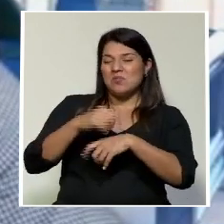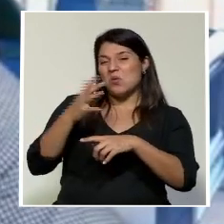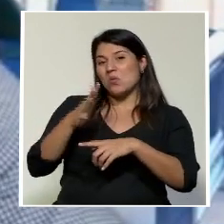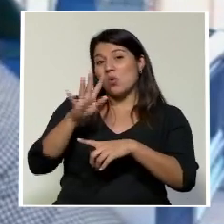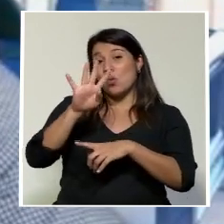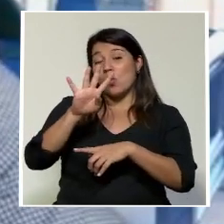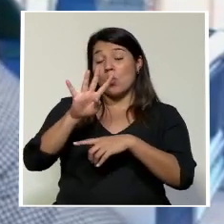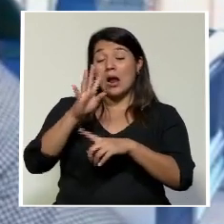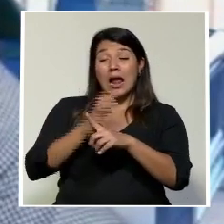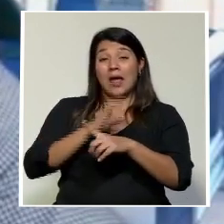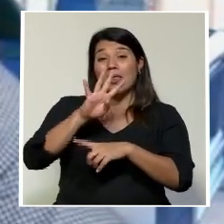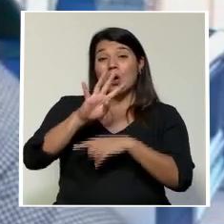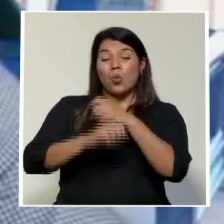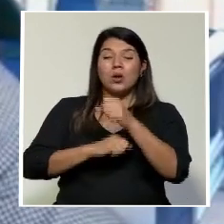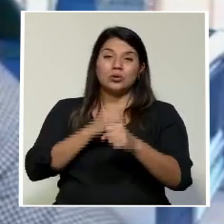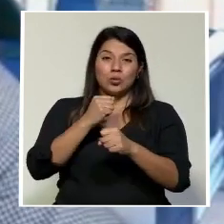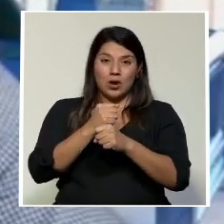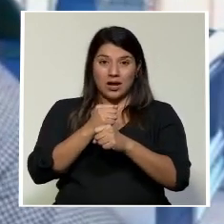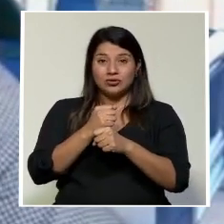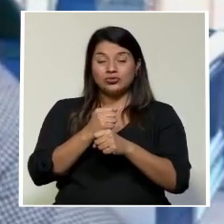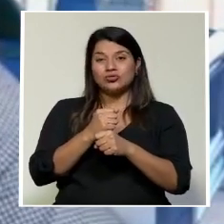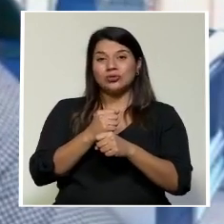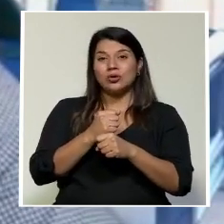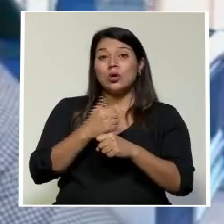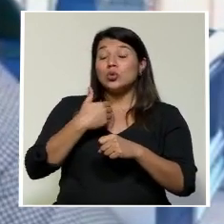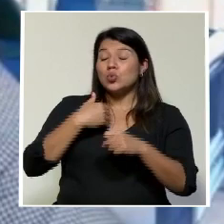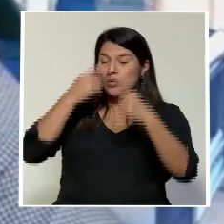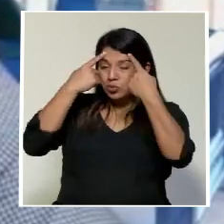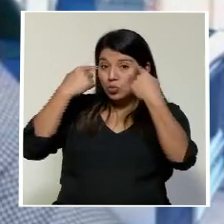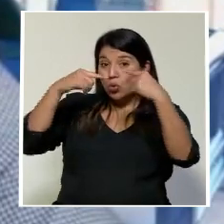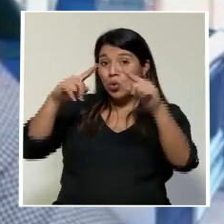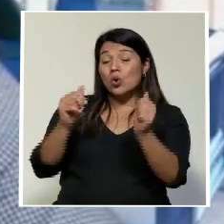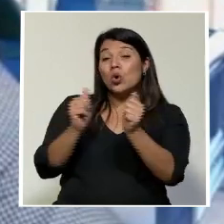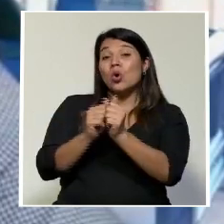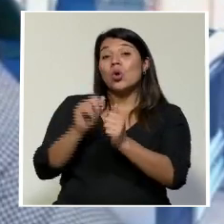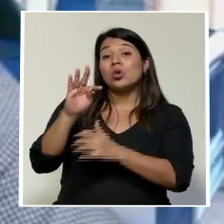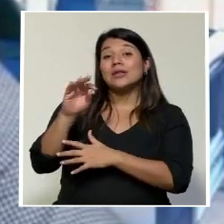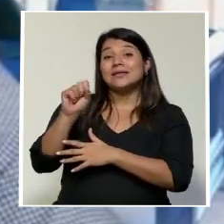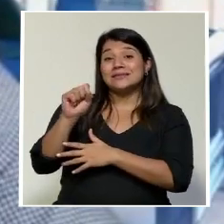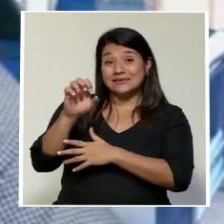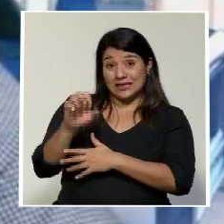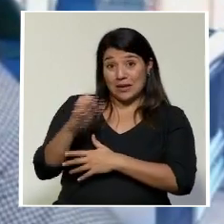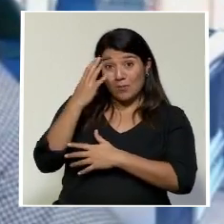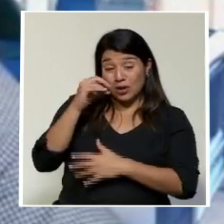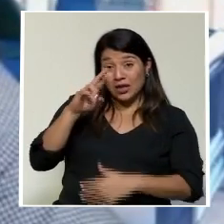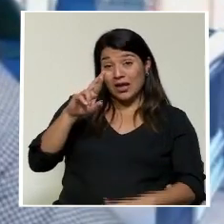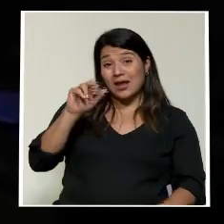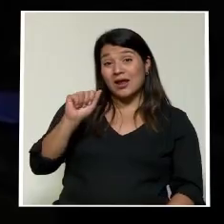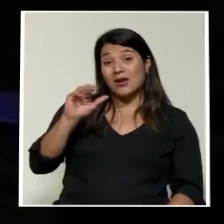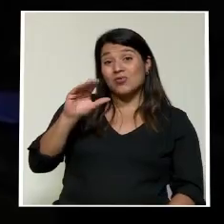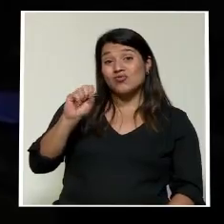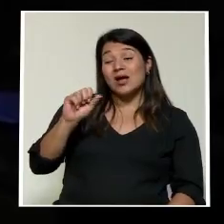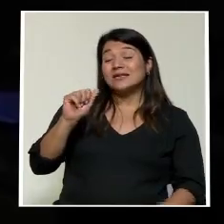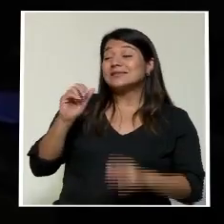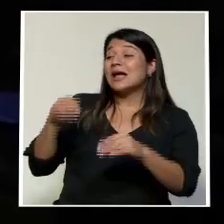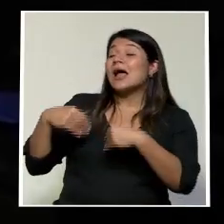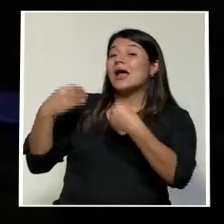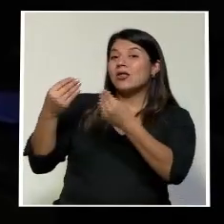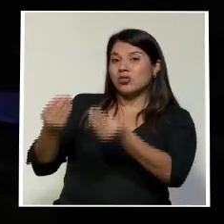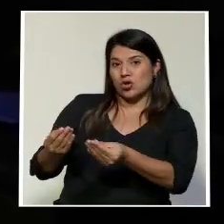es un caso de éxito con el Tribunal Supremo de Elecciones en RACSA ha brindado una solución de sitio alterno al sitio